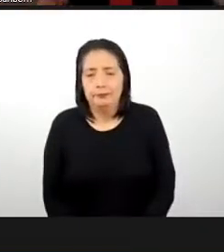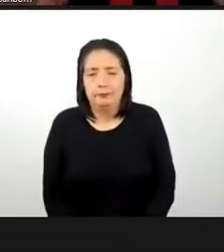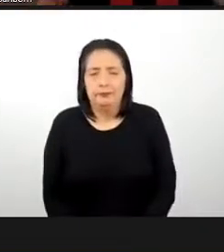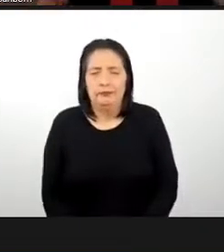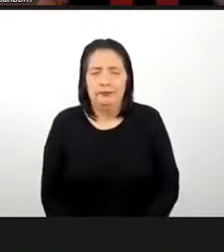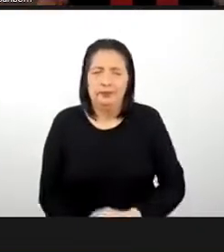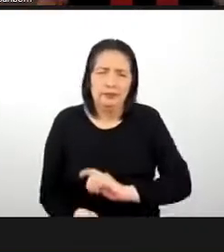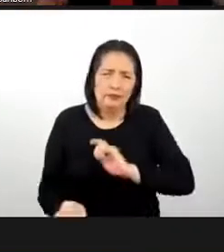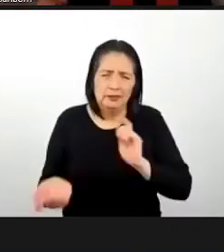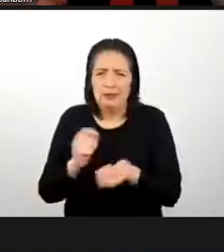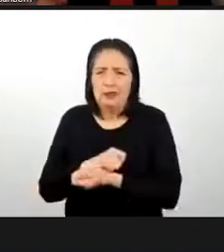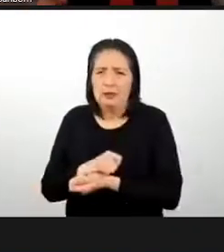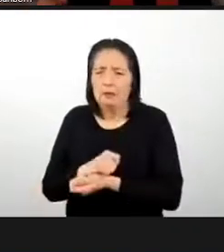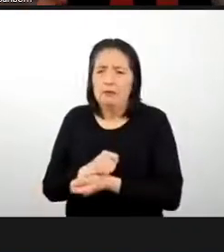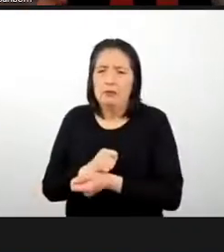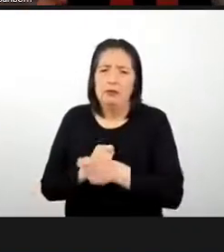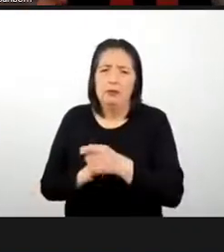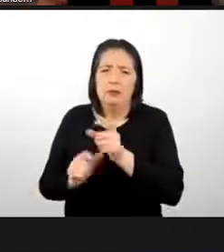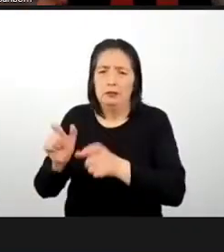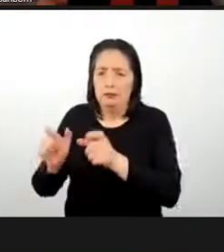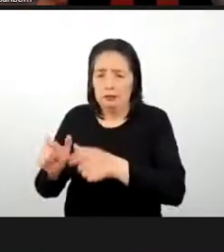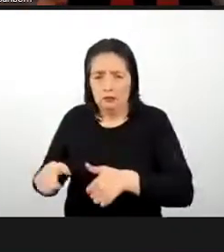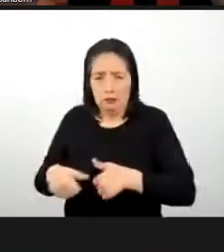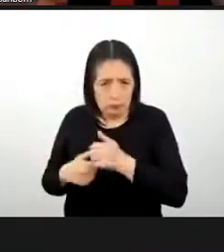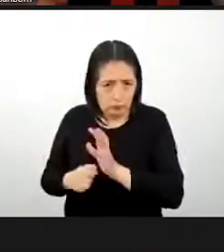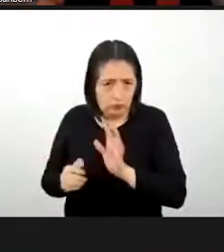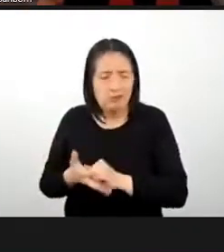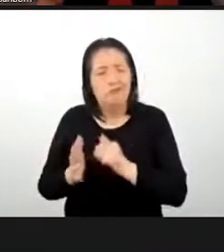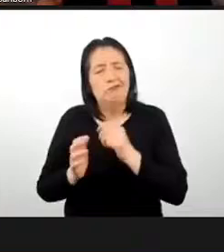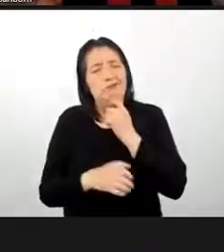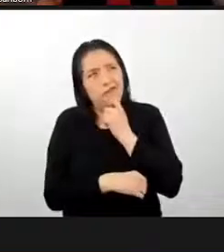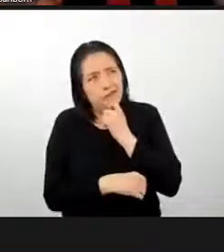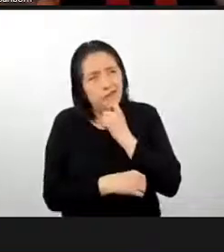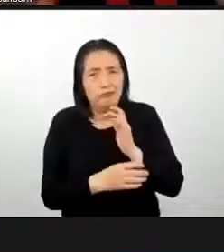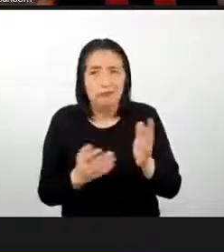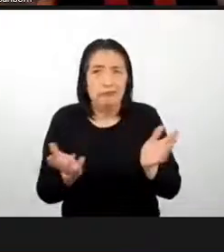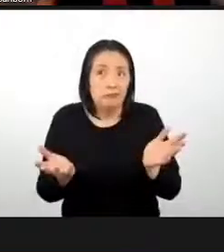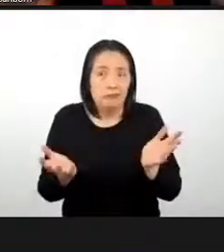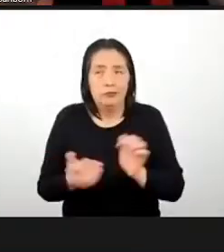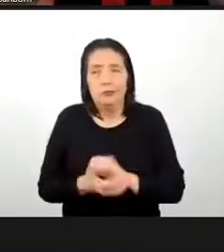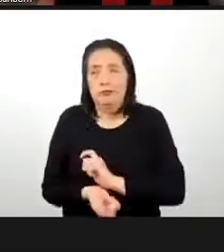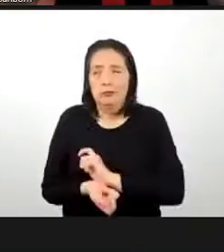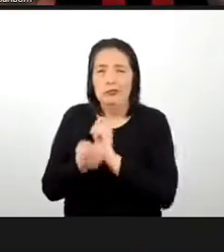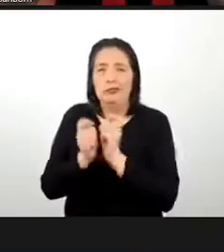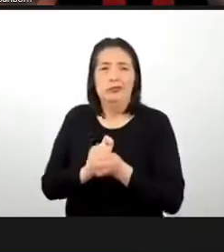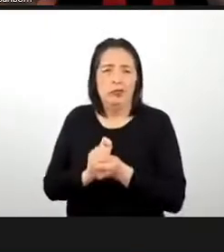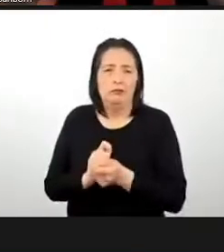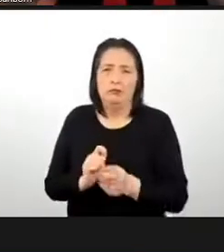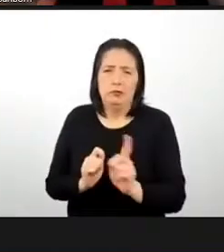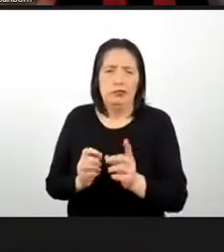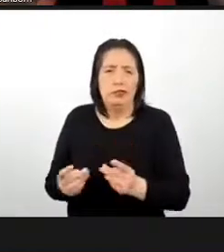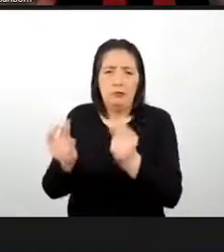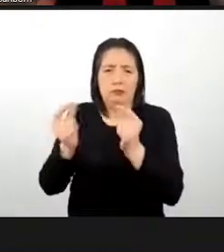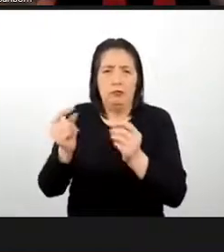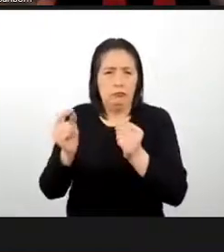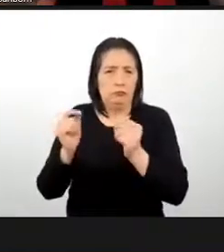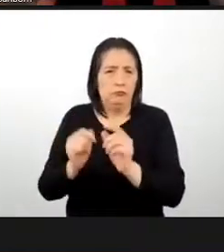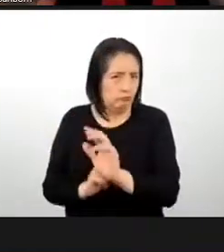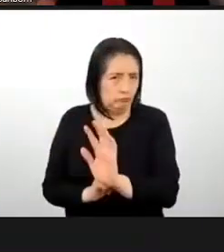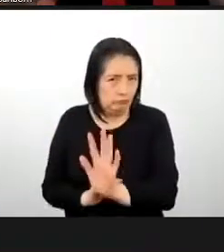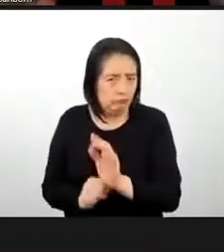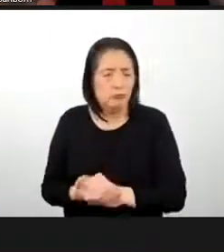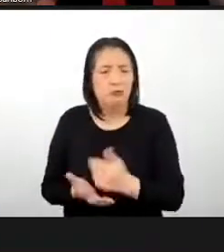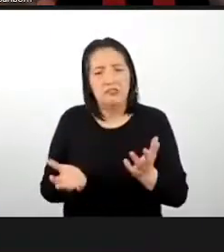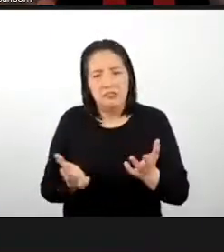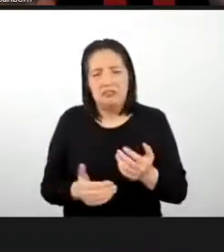Cambios en la vida de las personas, los cambios no se producen de una manera tan brusca,